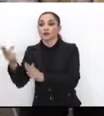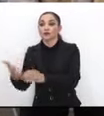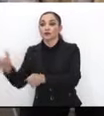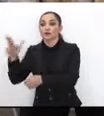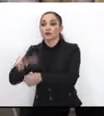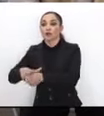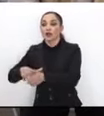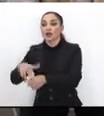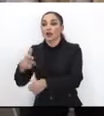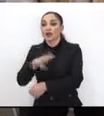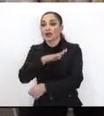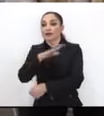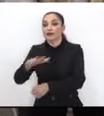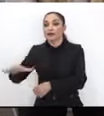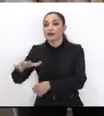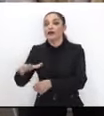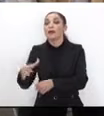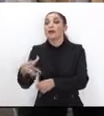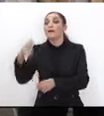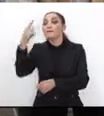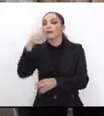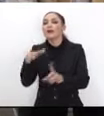Mochis. Se edificó